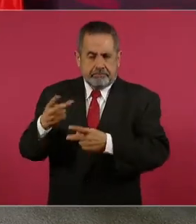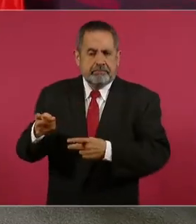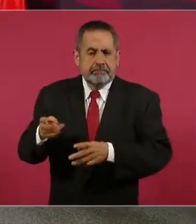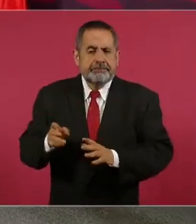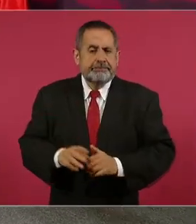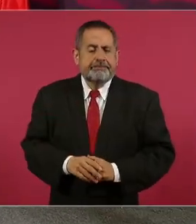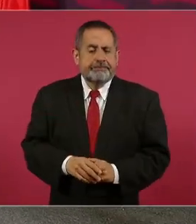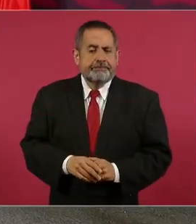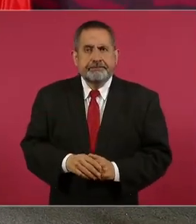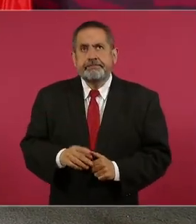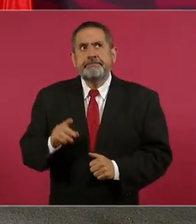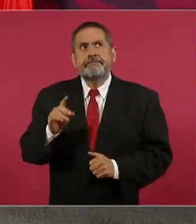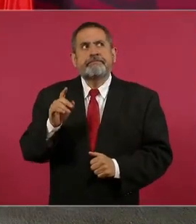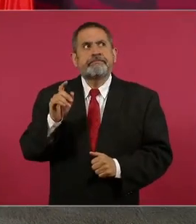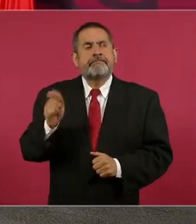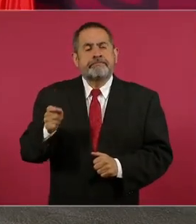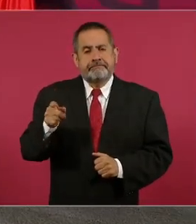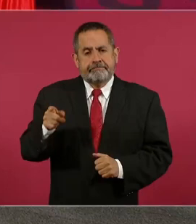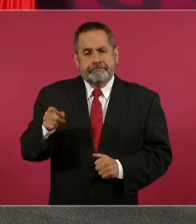de